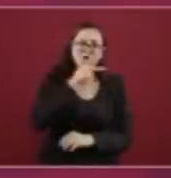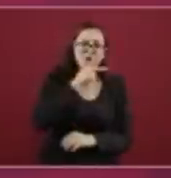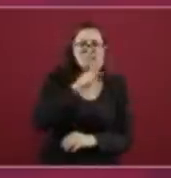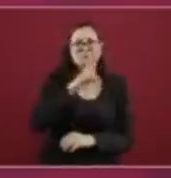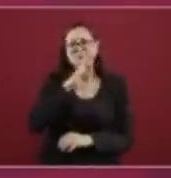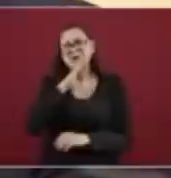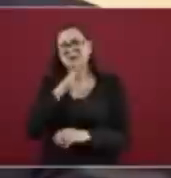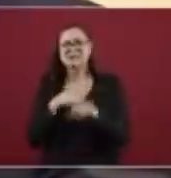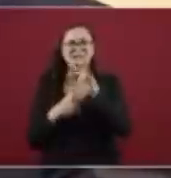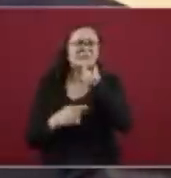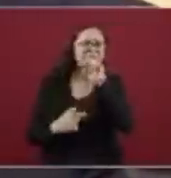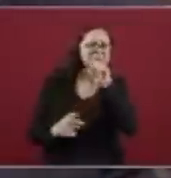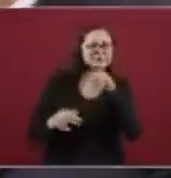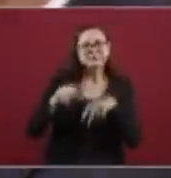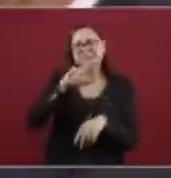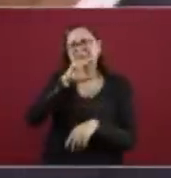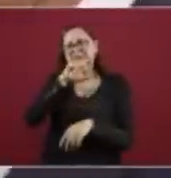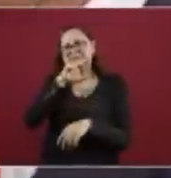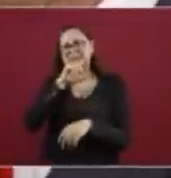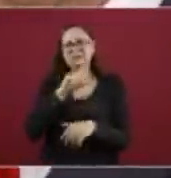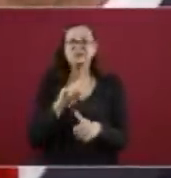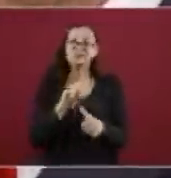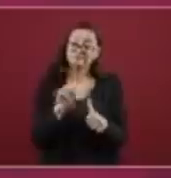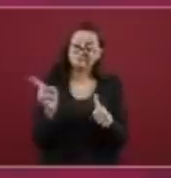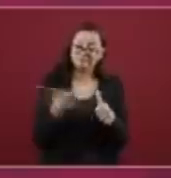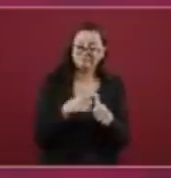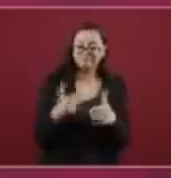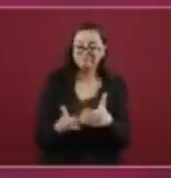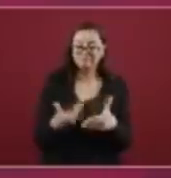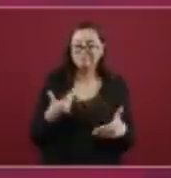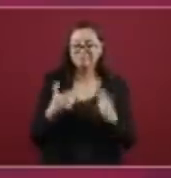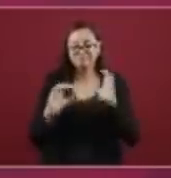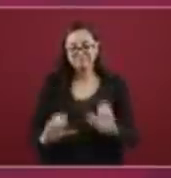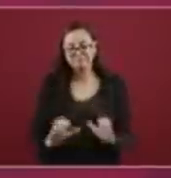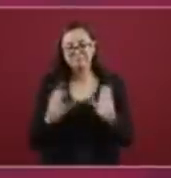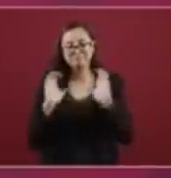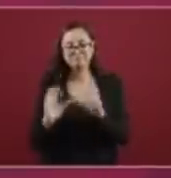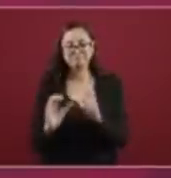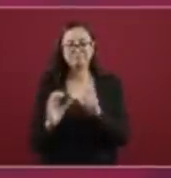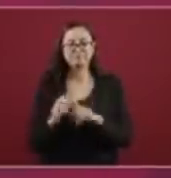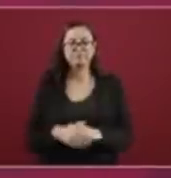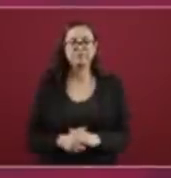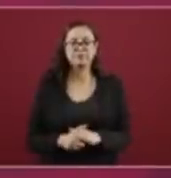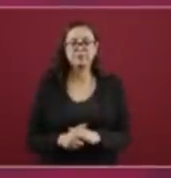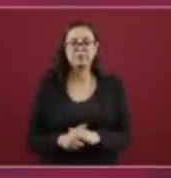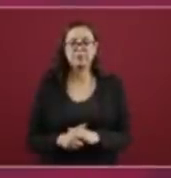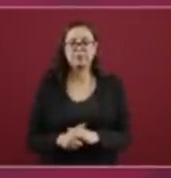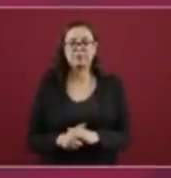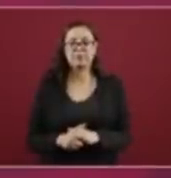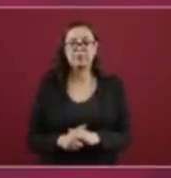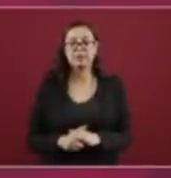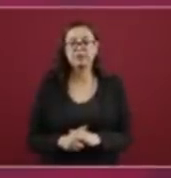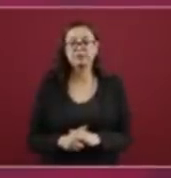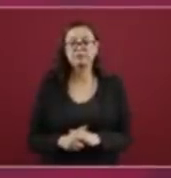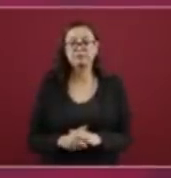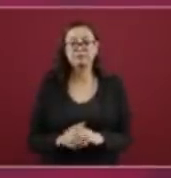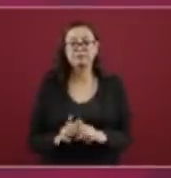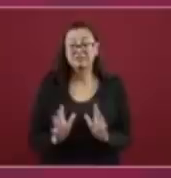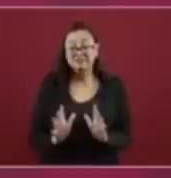esto. Entonces, primero lo preventivo y también que ya cuando hay adicción,